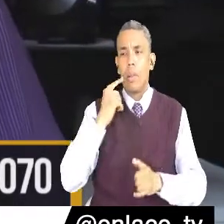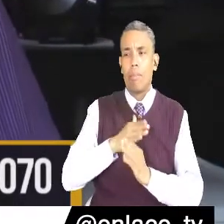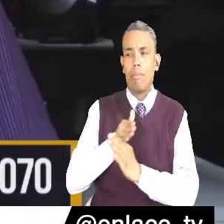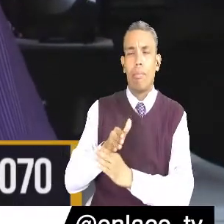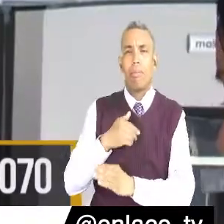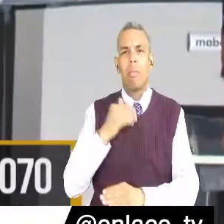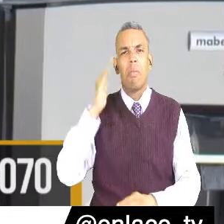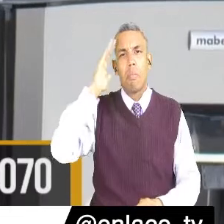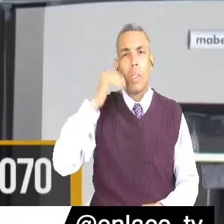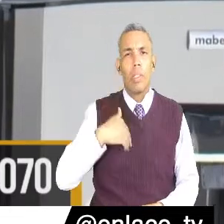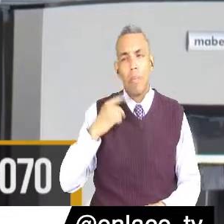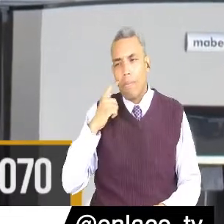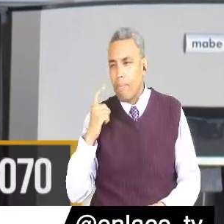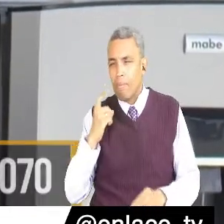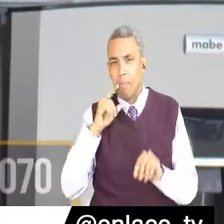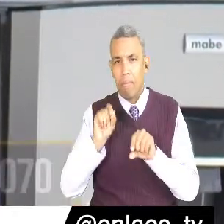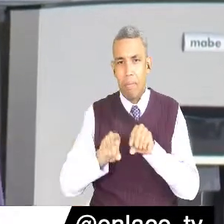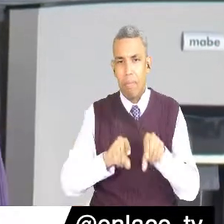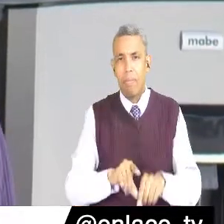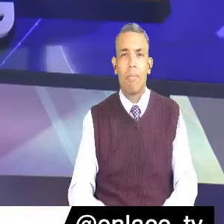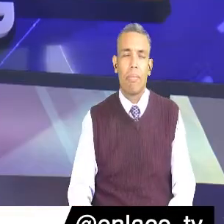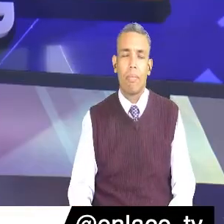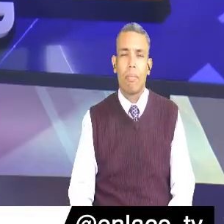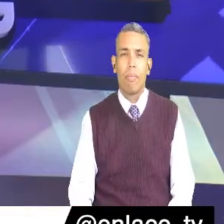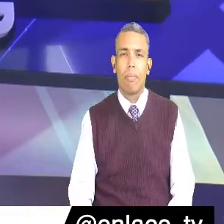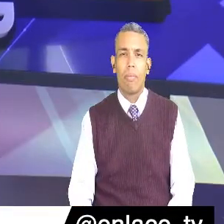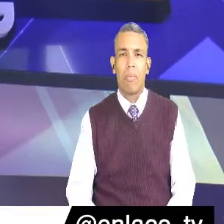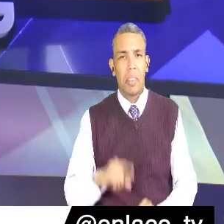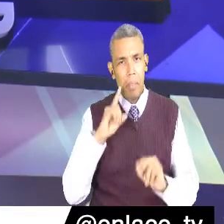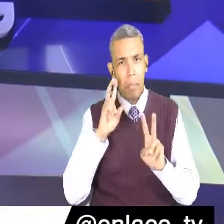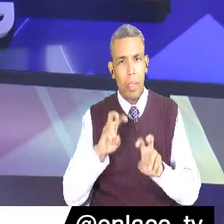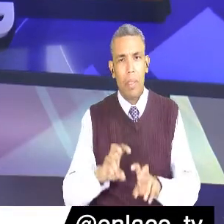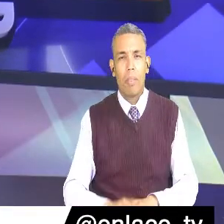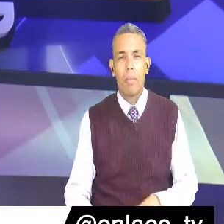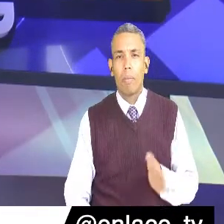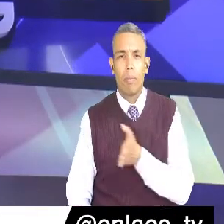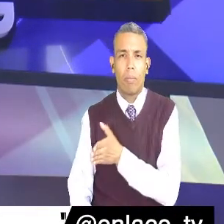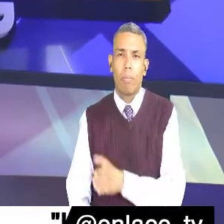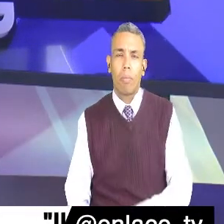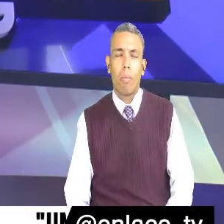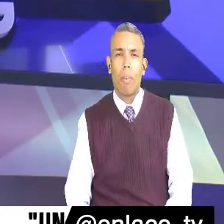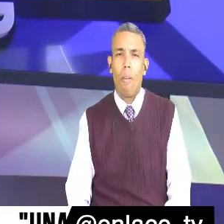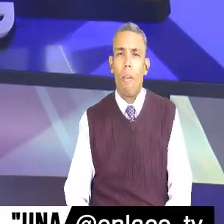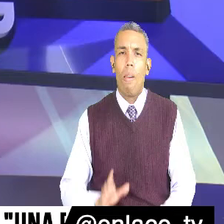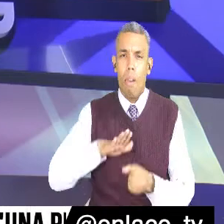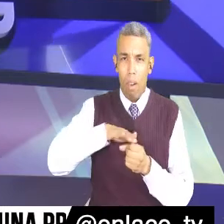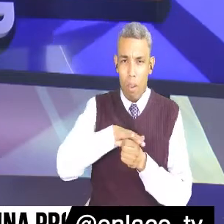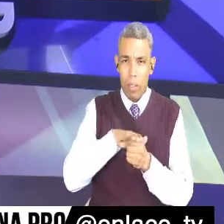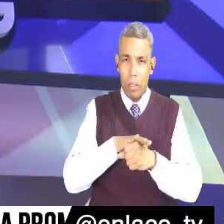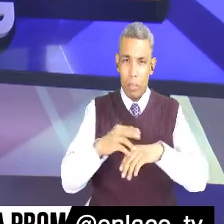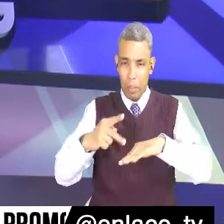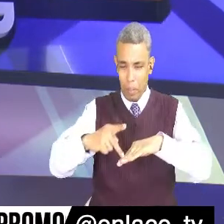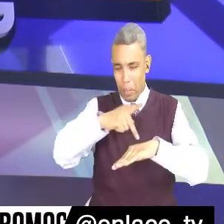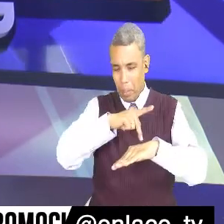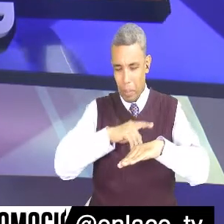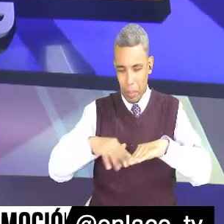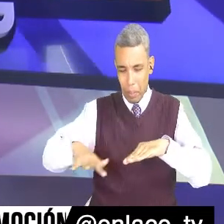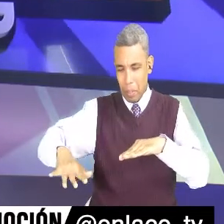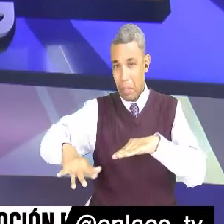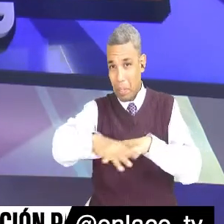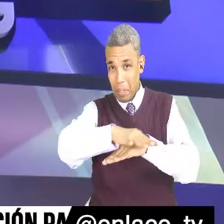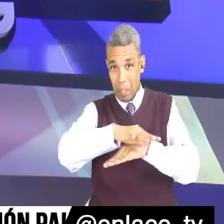para dar con el paradero de los responsables. Y como acto especial, el barrio Las Playas fue legalizado urbanísticamente. La